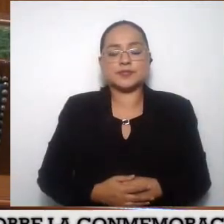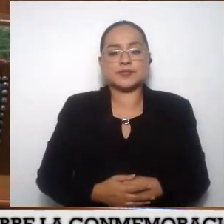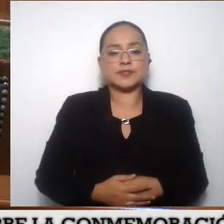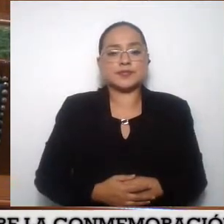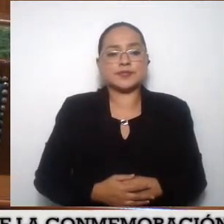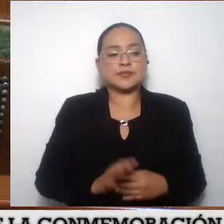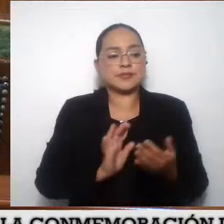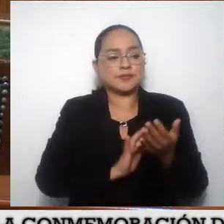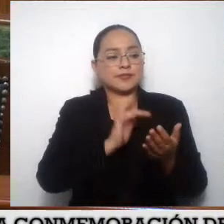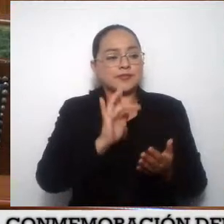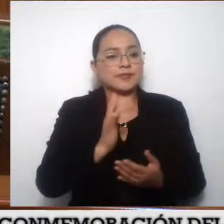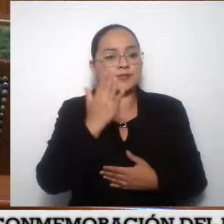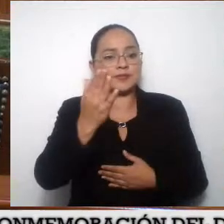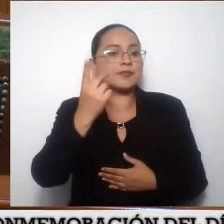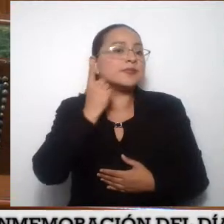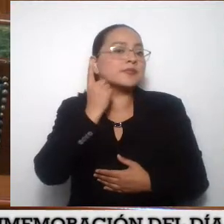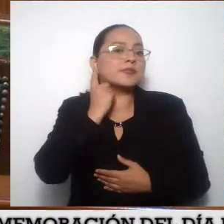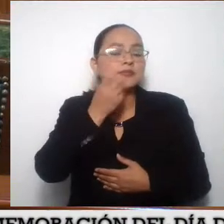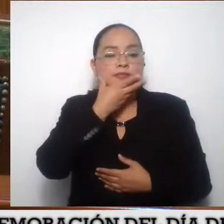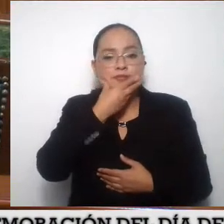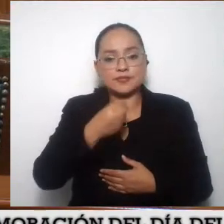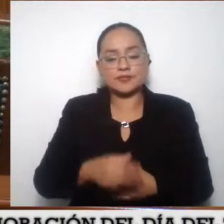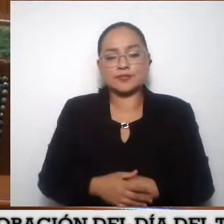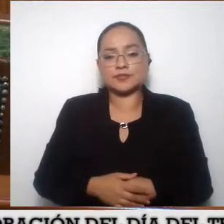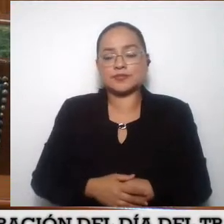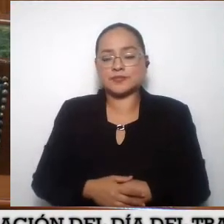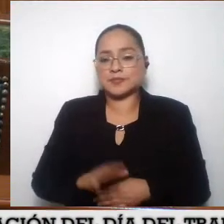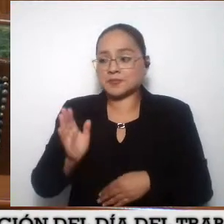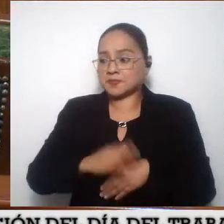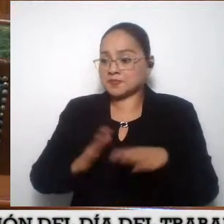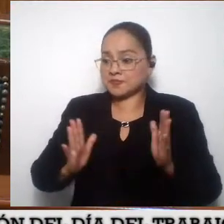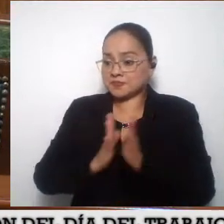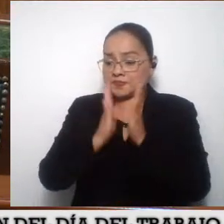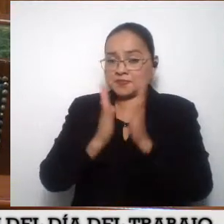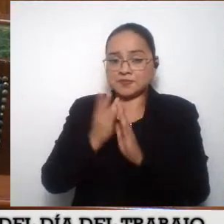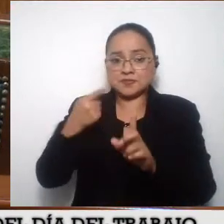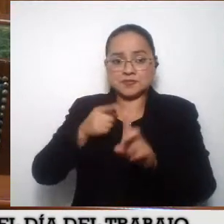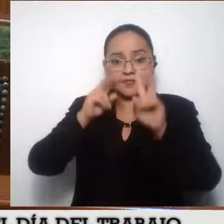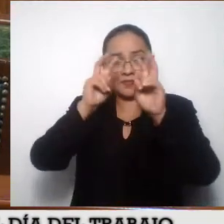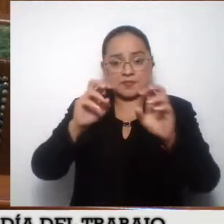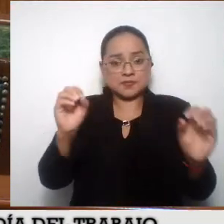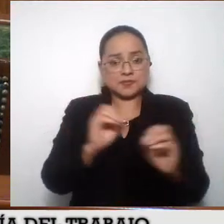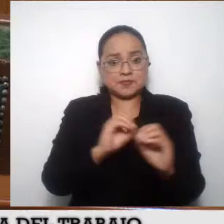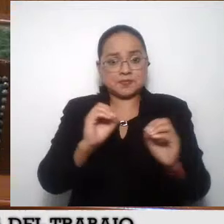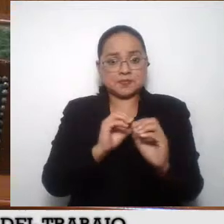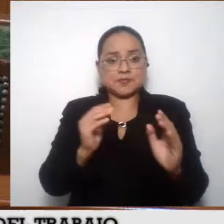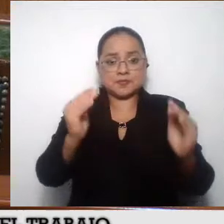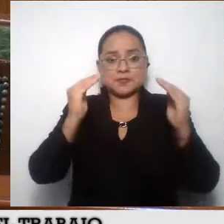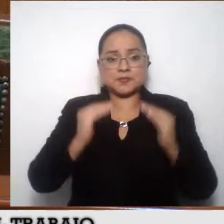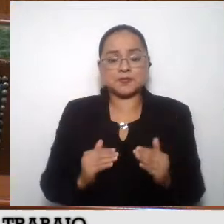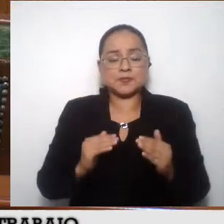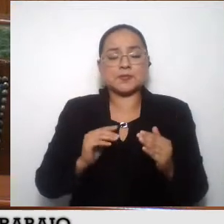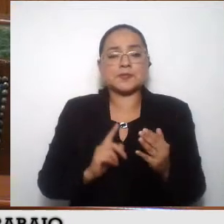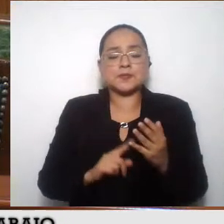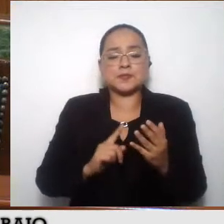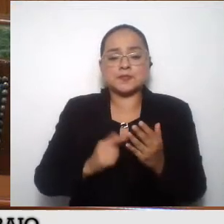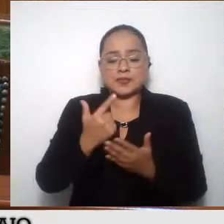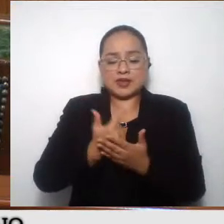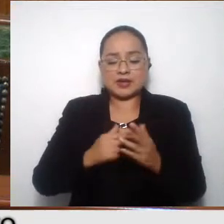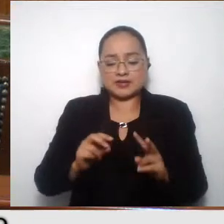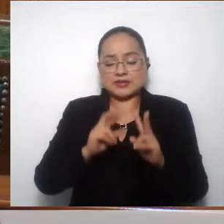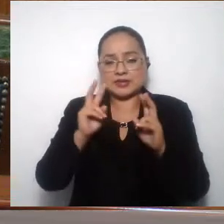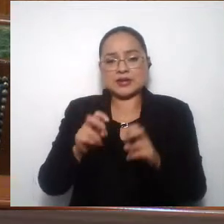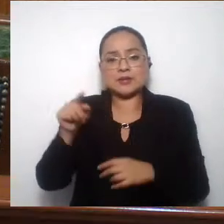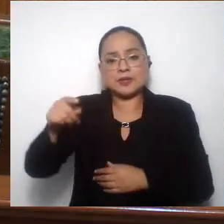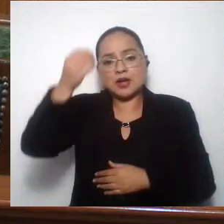Gracias, diputado. No habiendo más oradores sobre el mismo tema, continuamos con el posicionamiento de